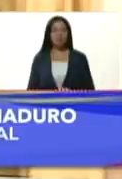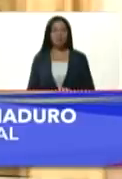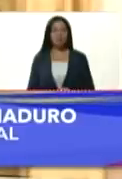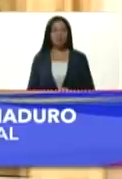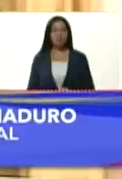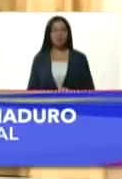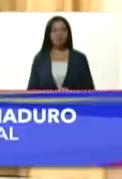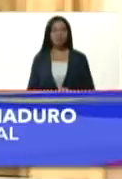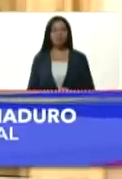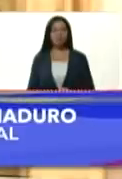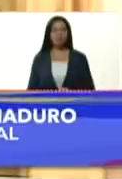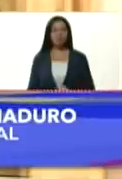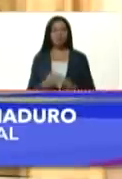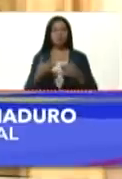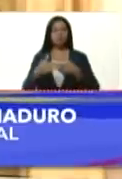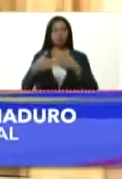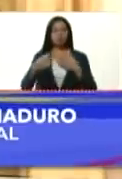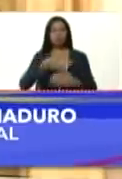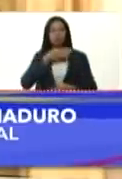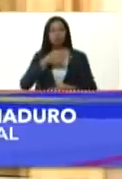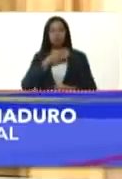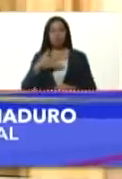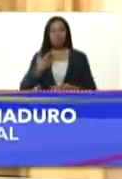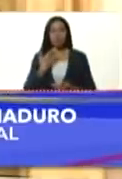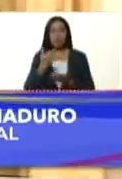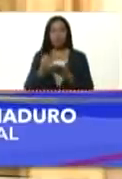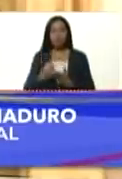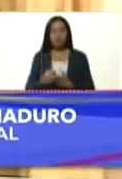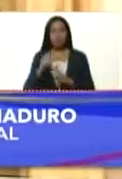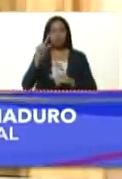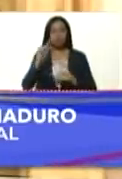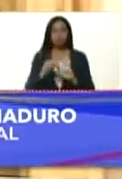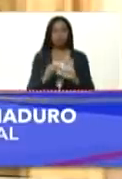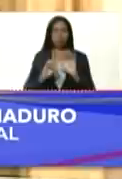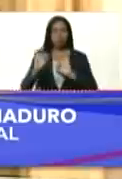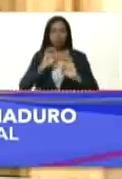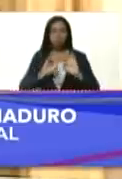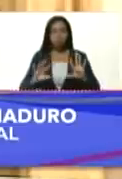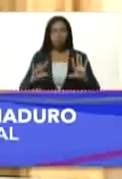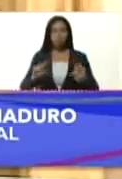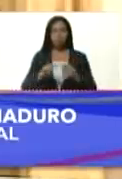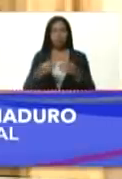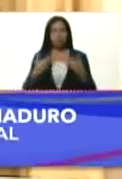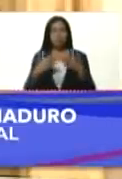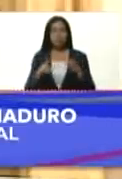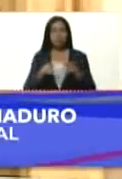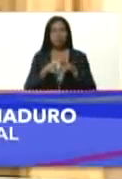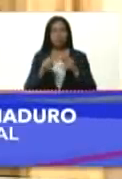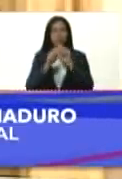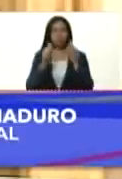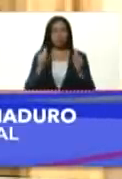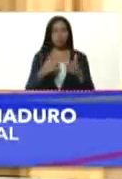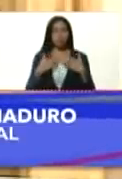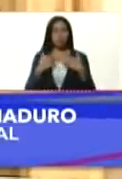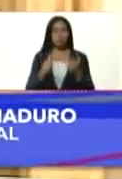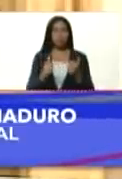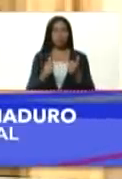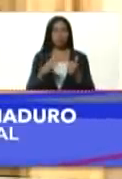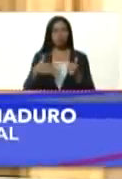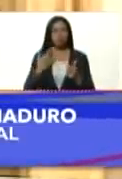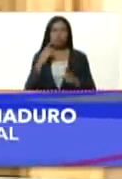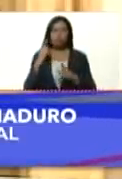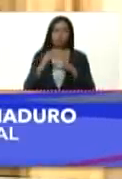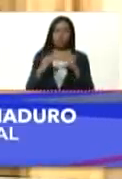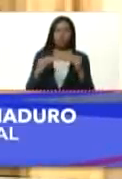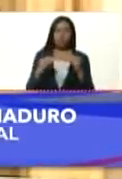Las medidas de distanciamiento social pueden ayudar a reducir la transmisión y permitir que los sistemas de salud hagan frente a